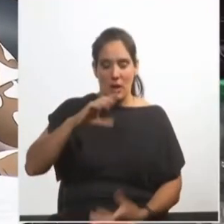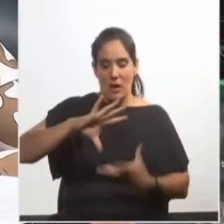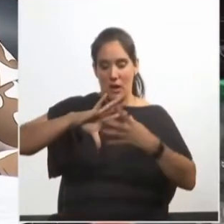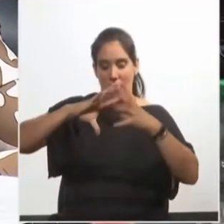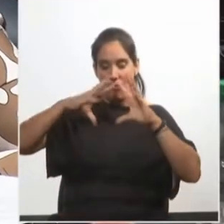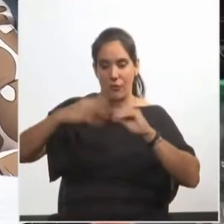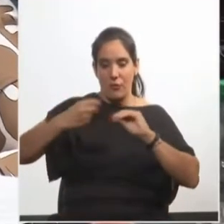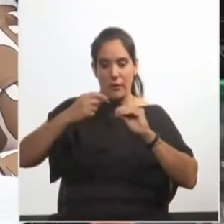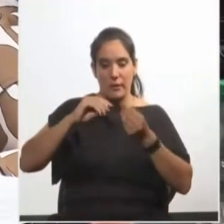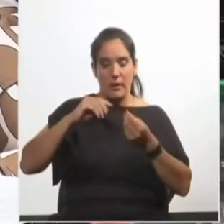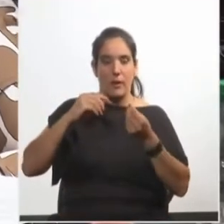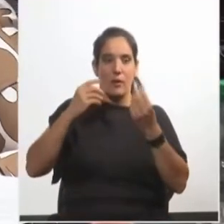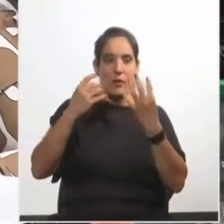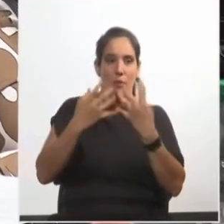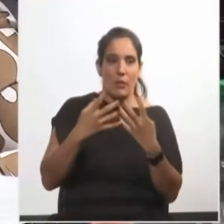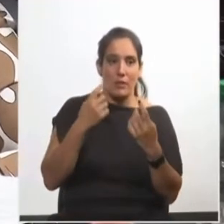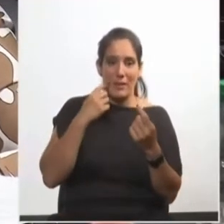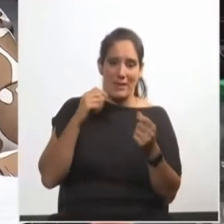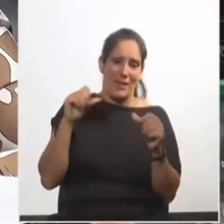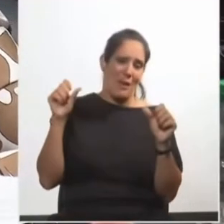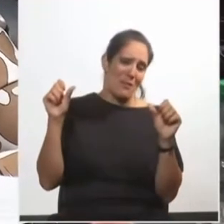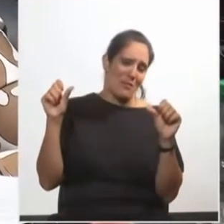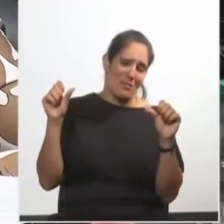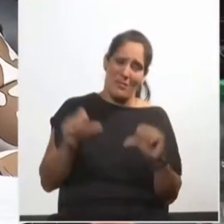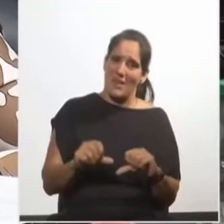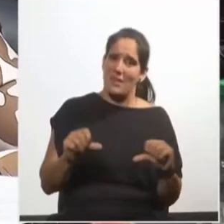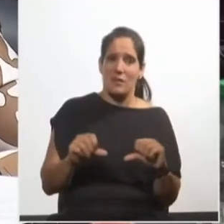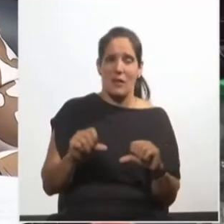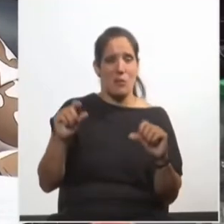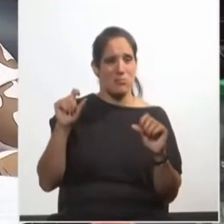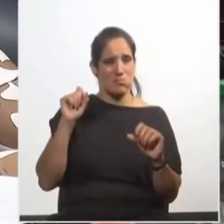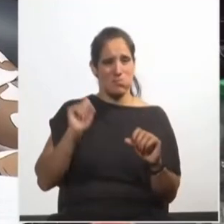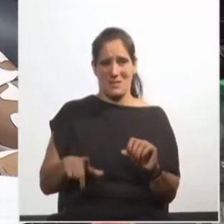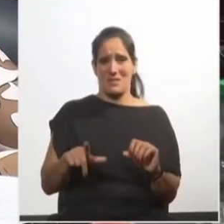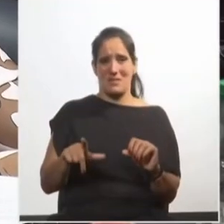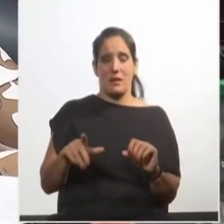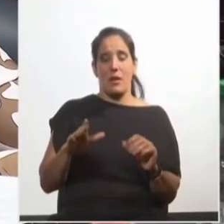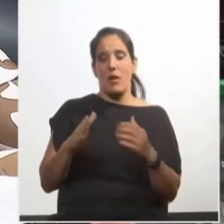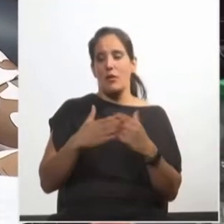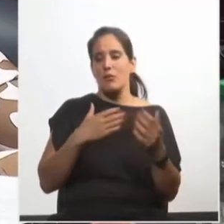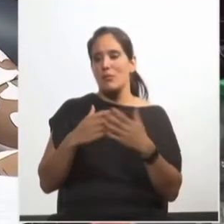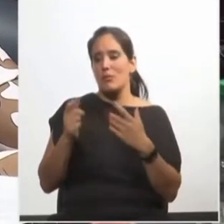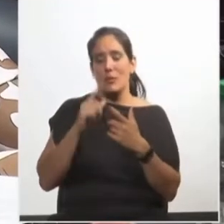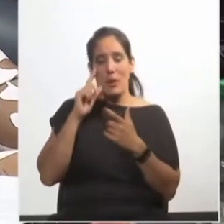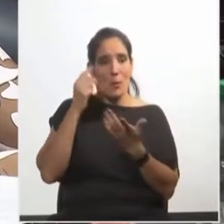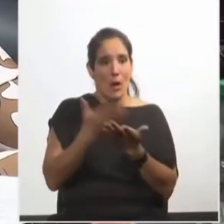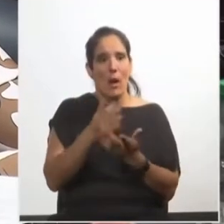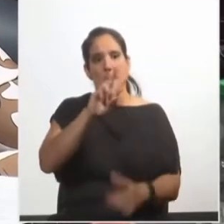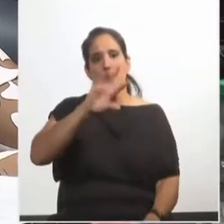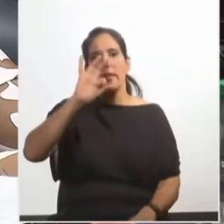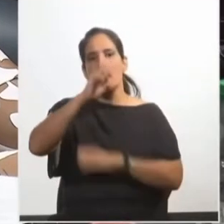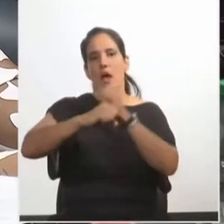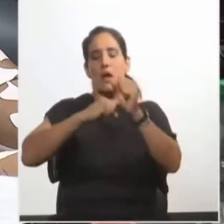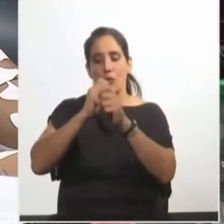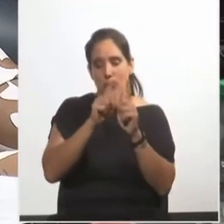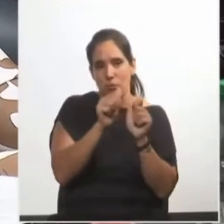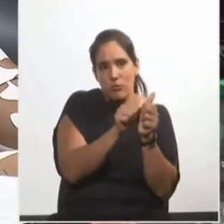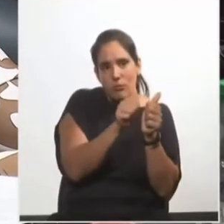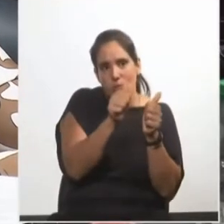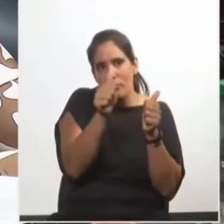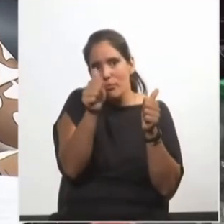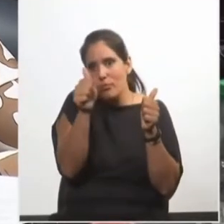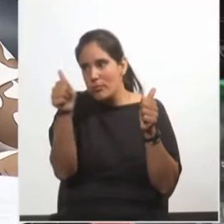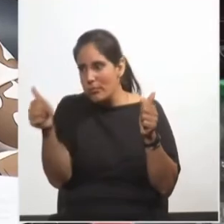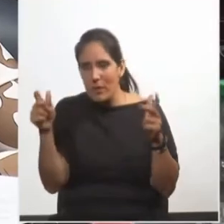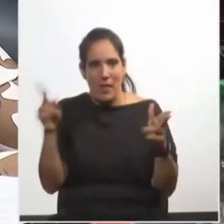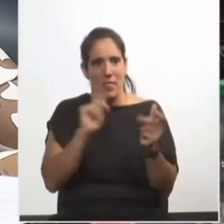de la transición es tan malo, Presidenta, tan malo, que pese a que se proponen 20 años, la aplicación plena de